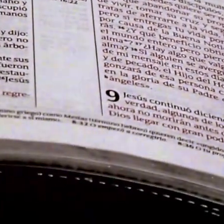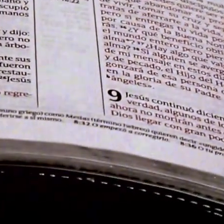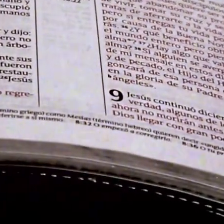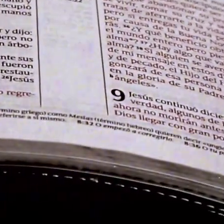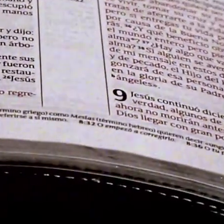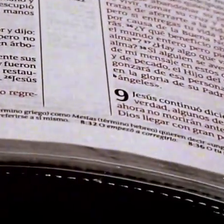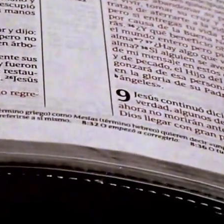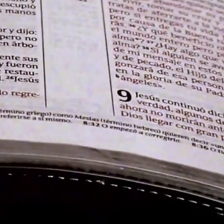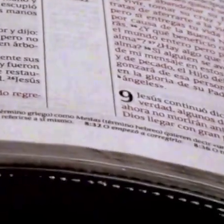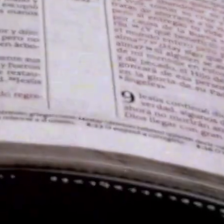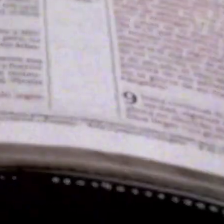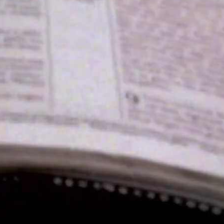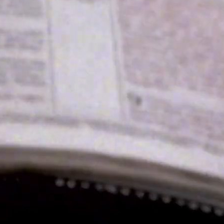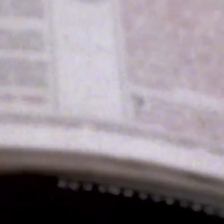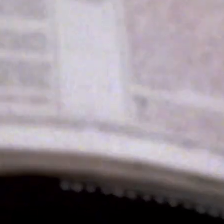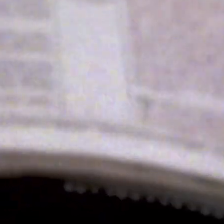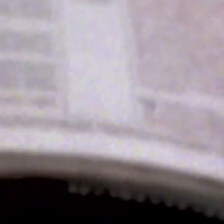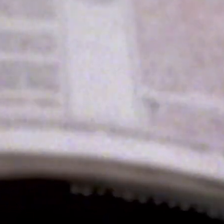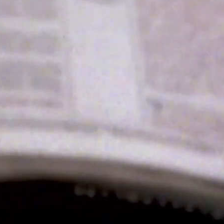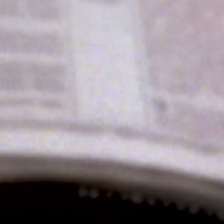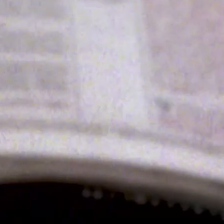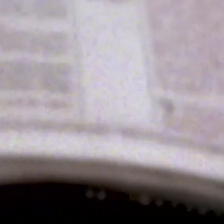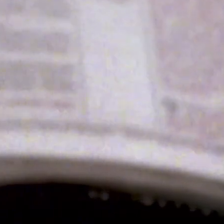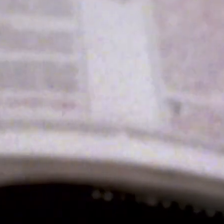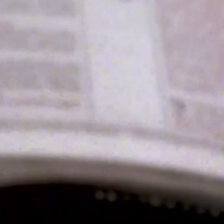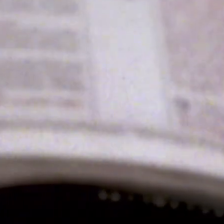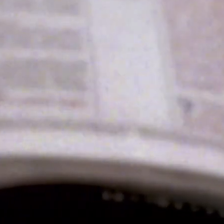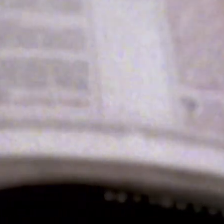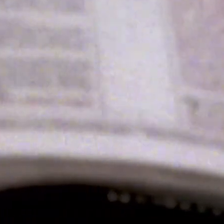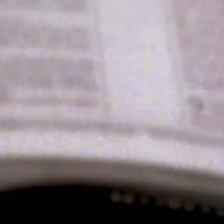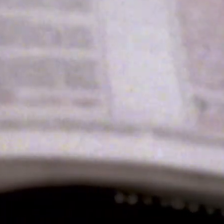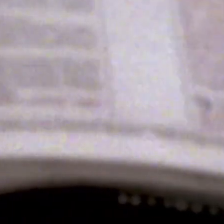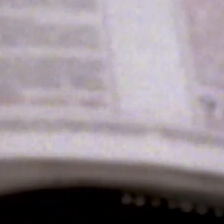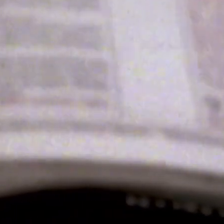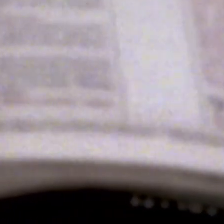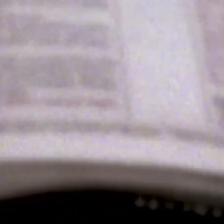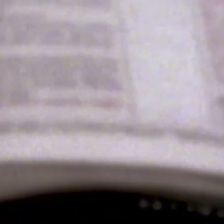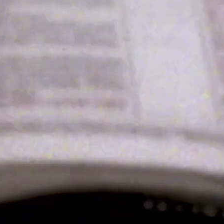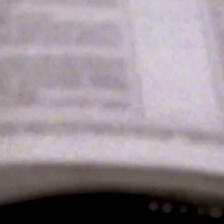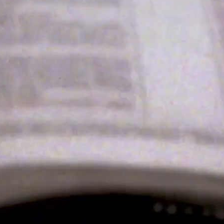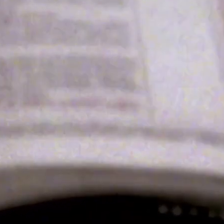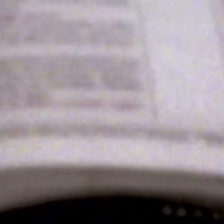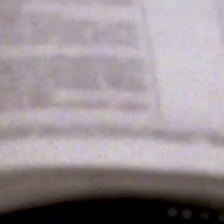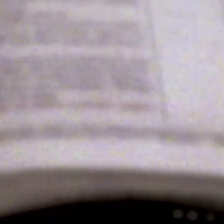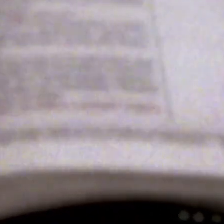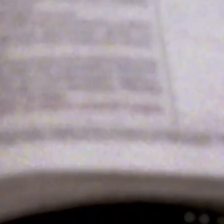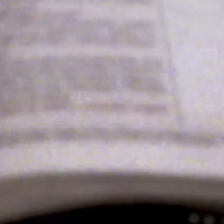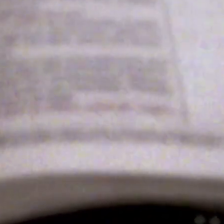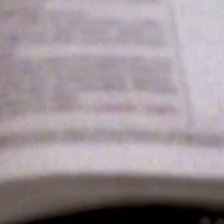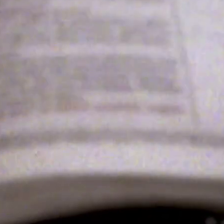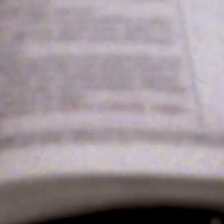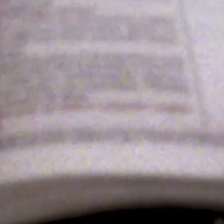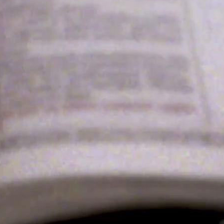Estoy agradecido. Y aunque otros no te piensen, yo